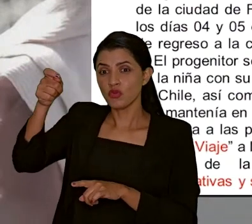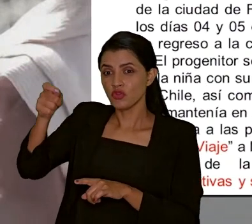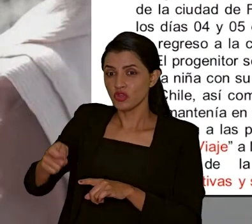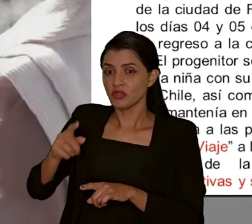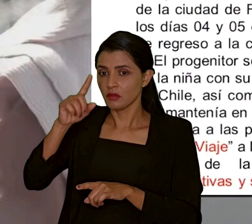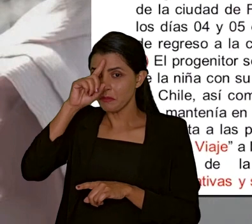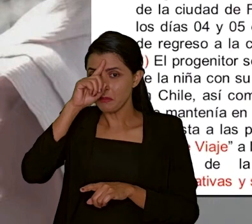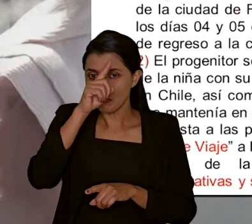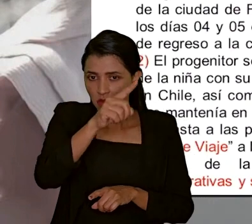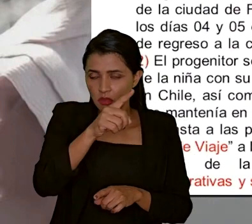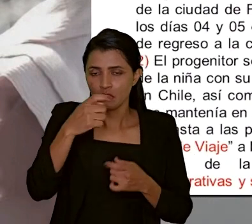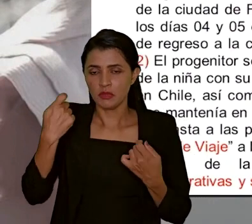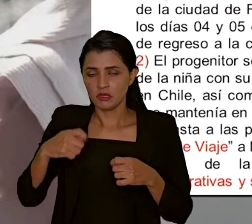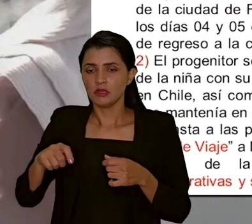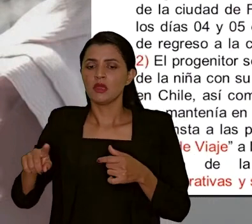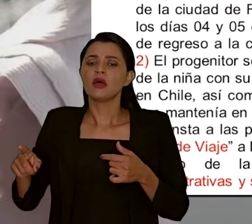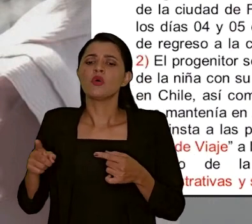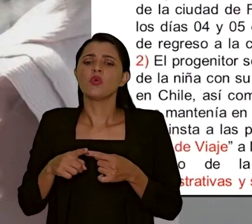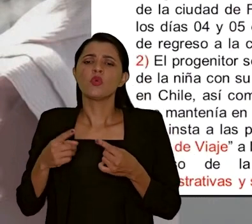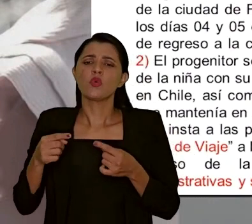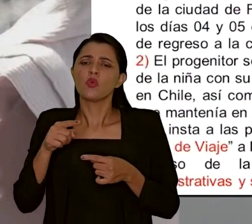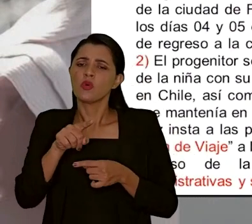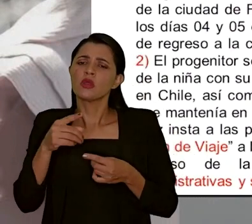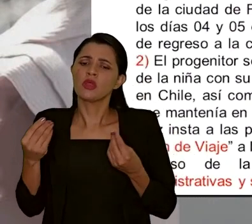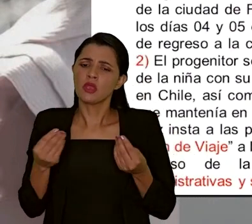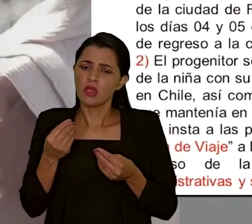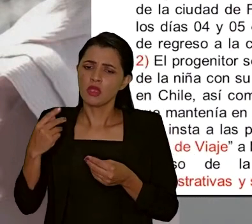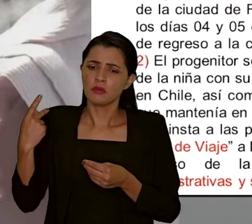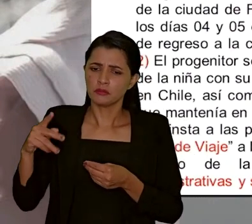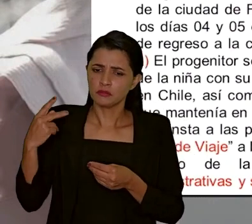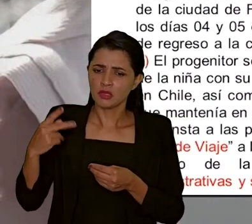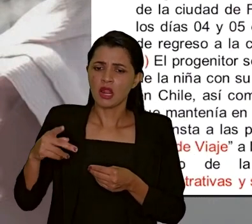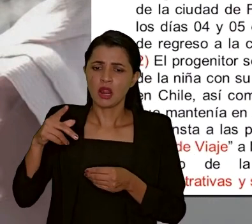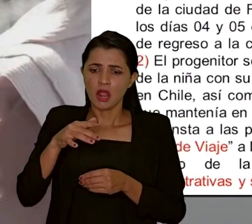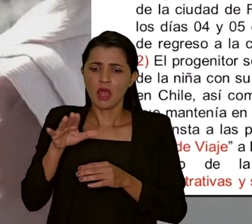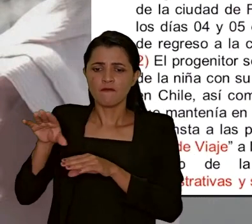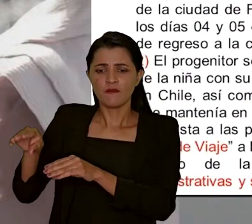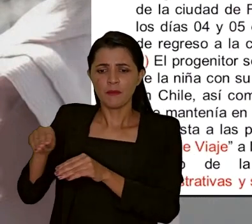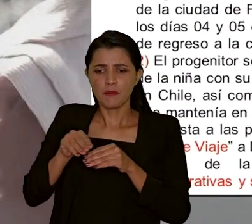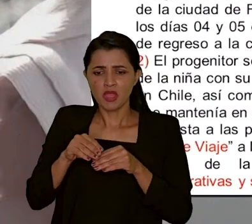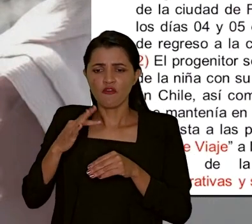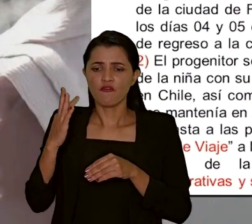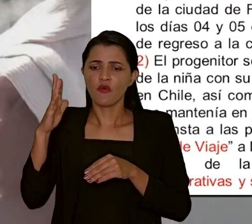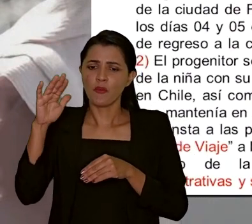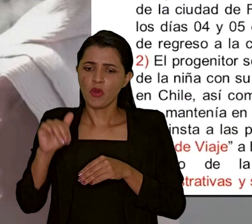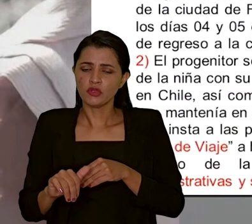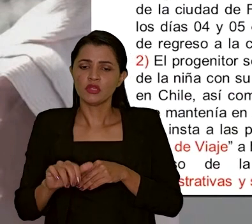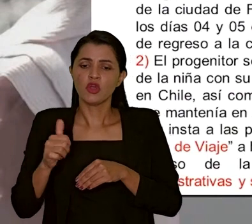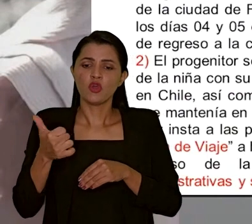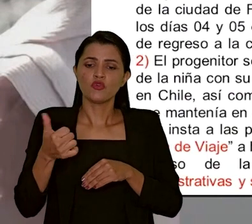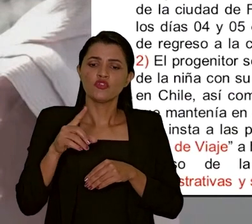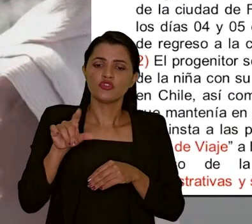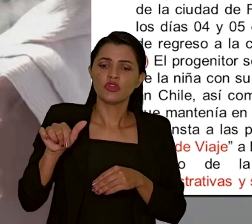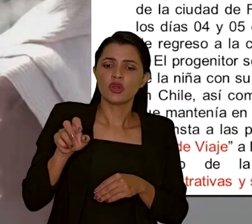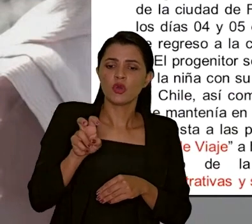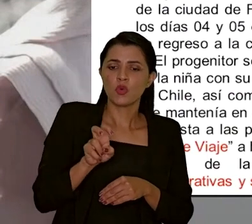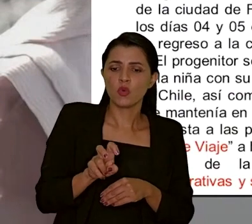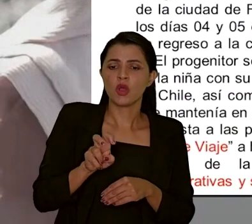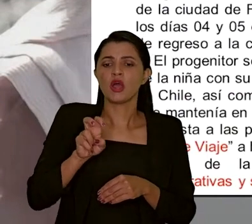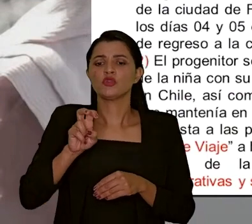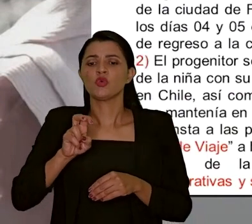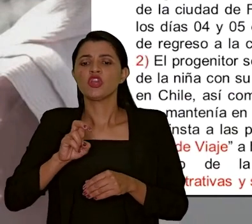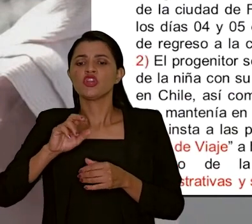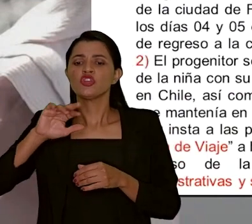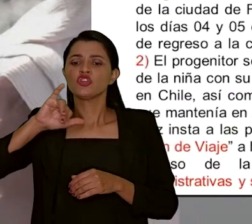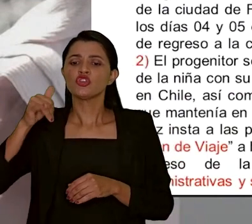Primero, el progenitor buscará a la niña de la ciudad de Formosa entre los días 4 y 5 de enero de 2021 para llevarla de regreso